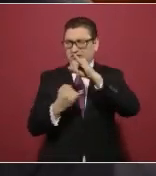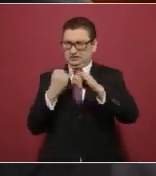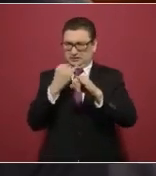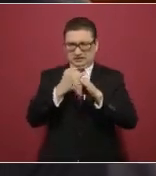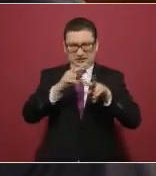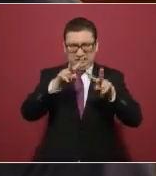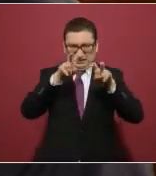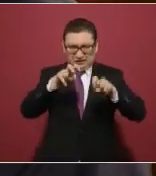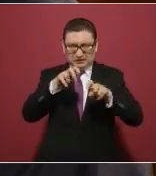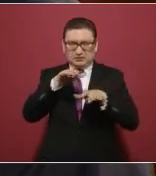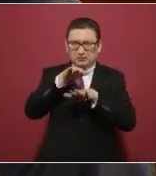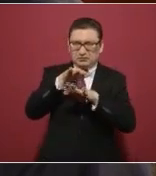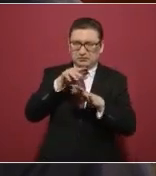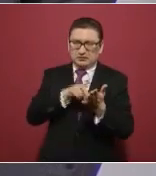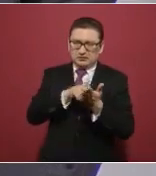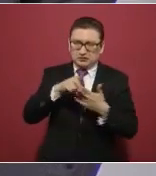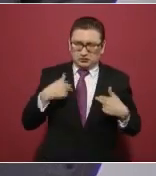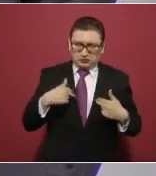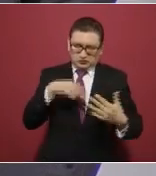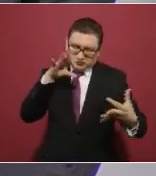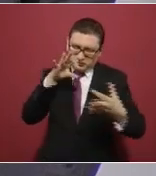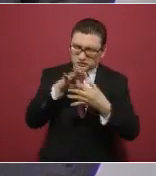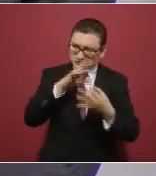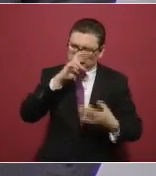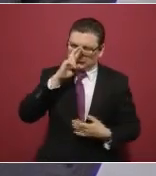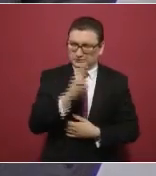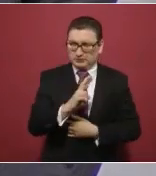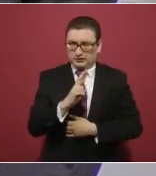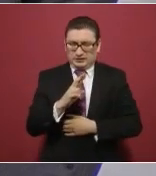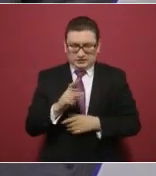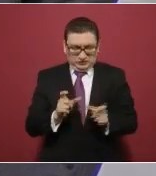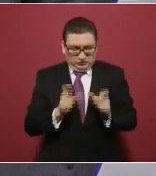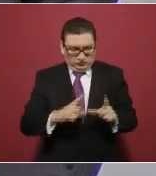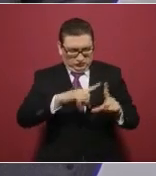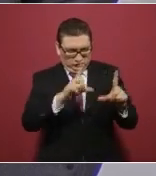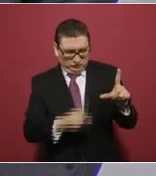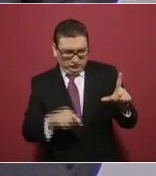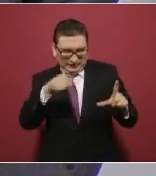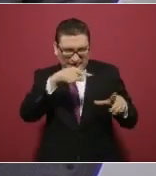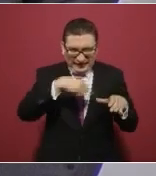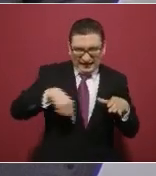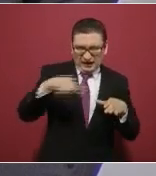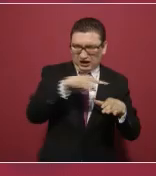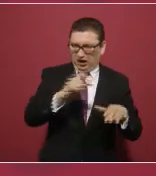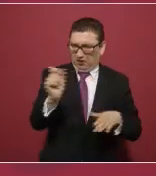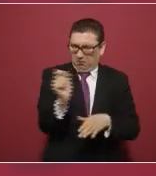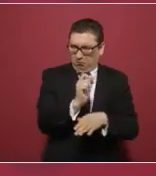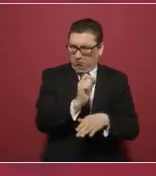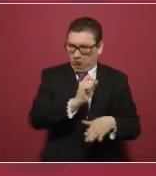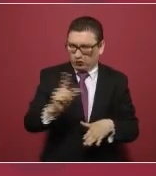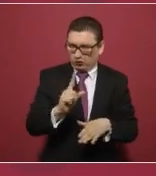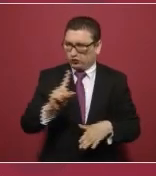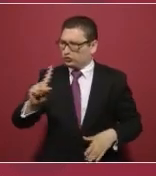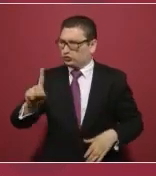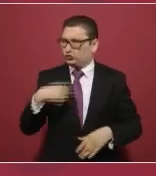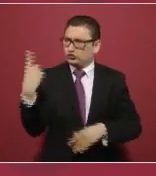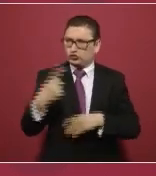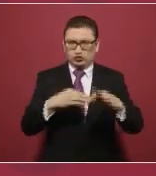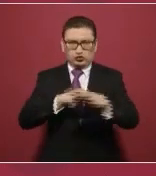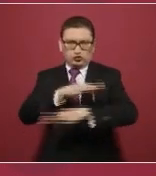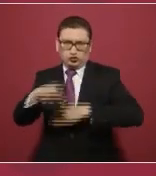materia de derechos humanos. Buscamos que sea un cuerpo profesional respetado por la